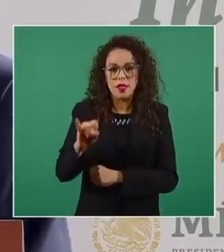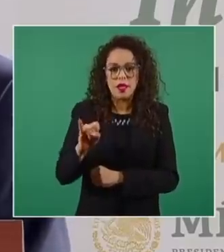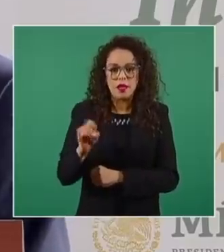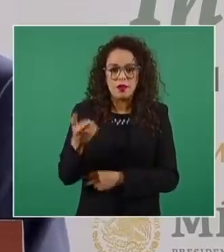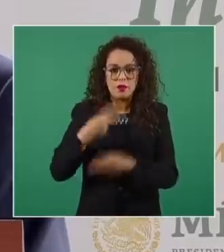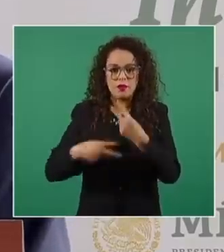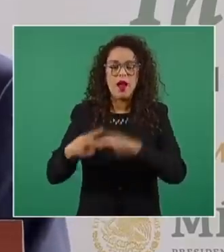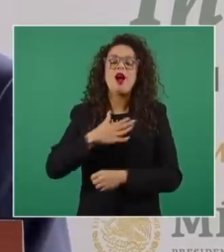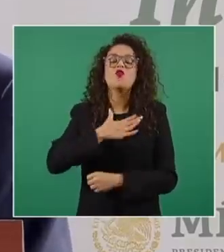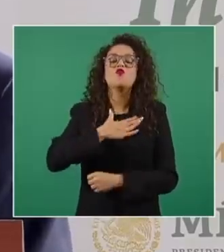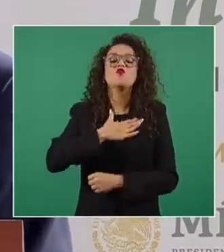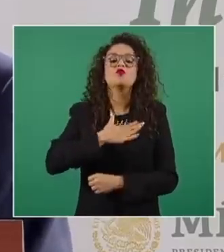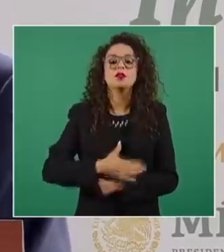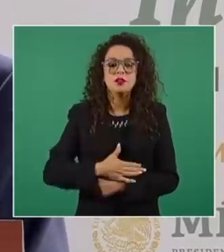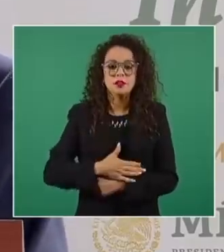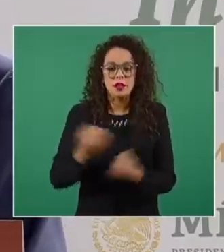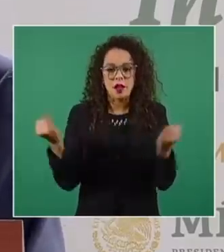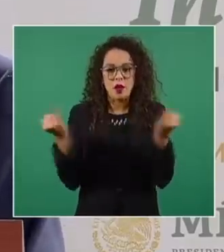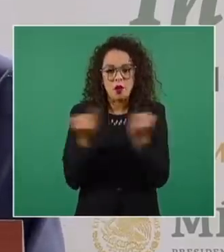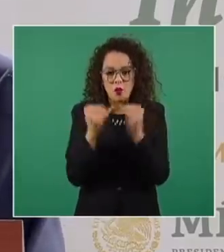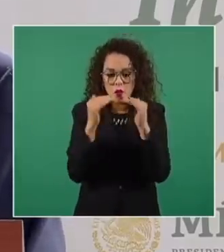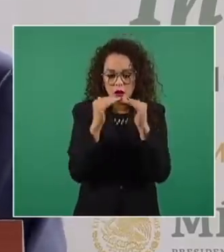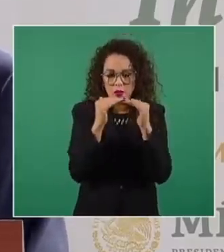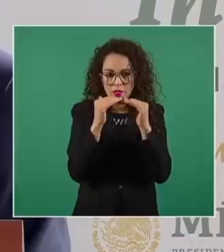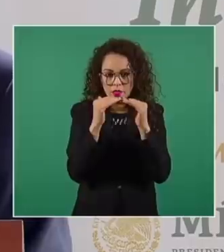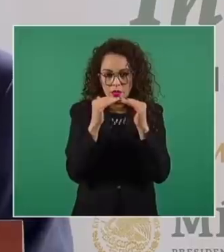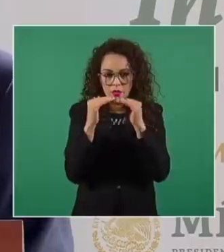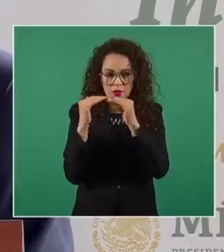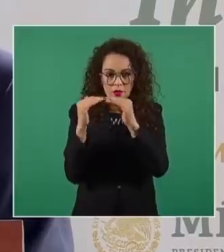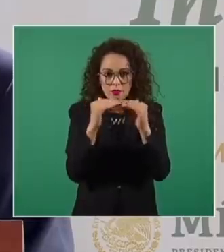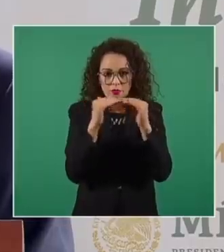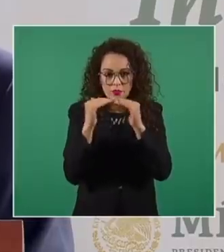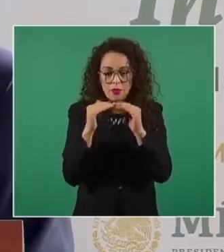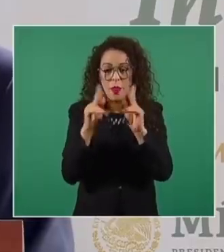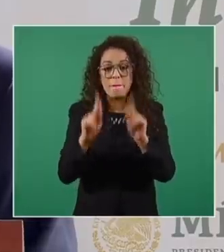justicia, la igualdad, la paz